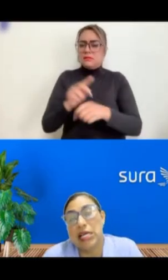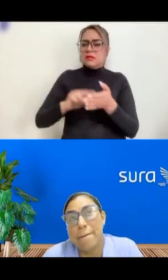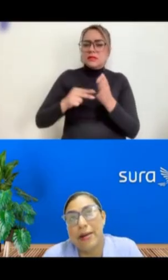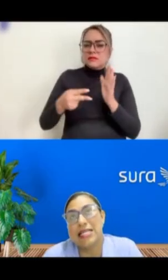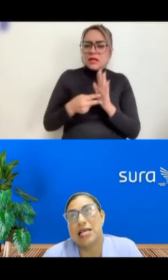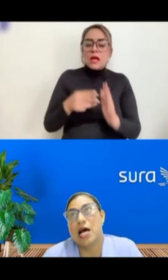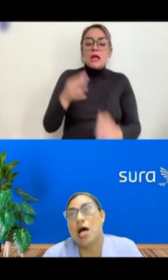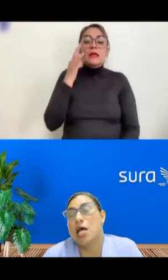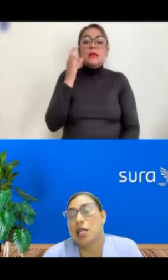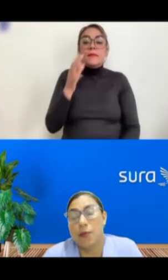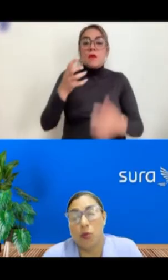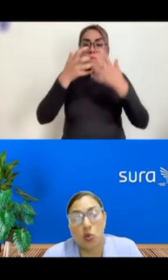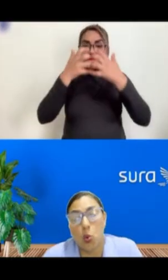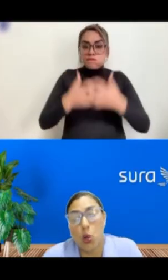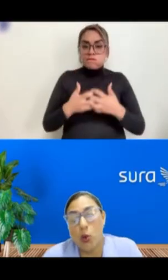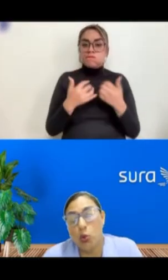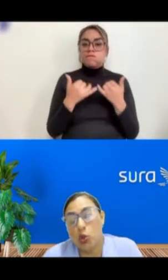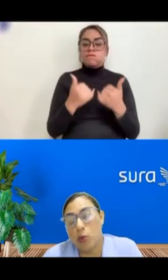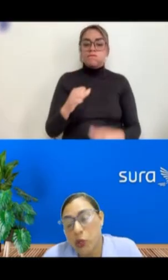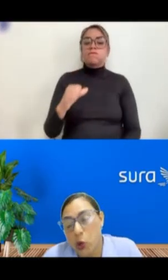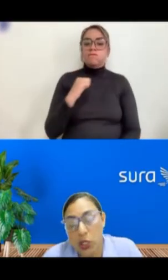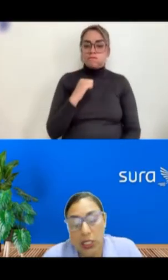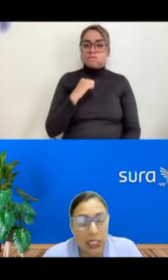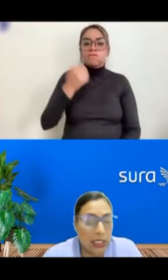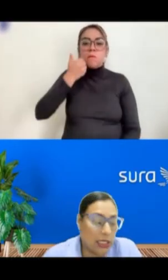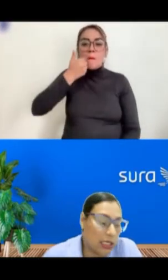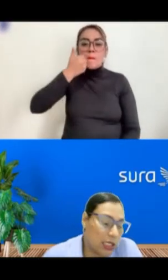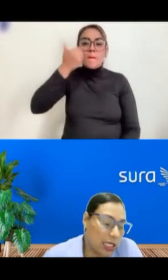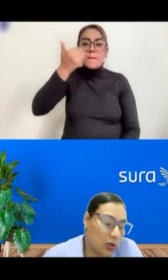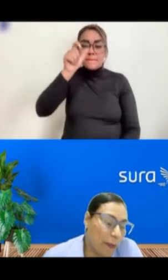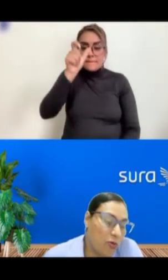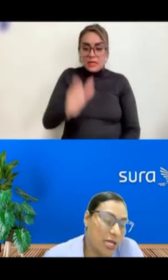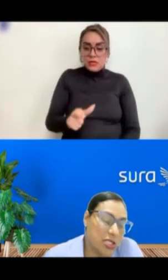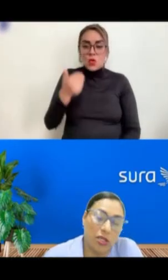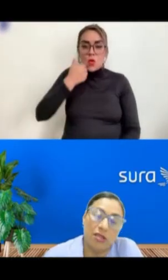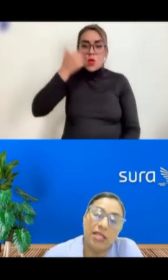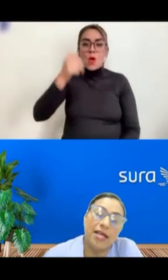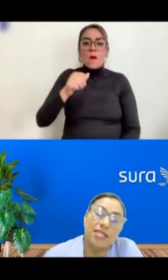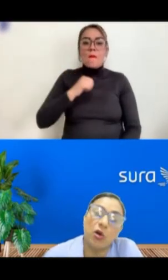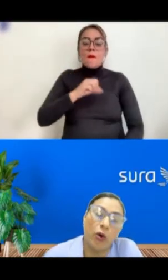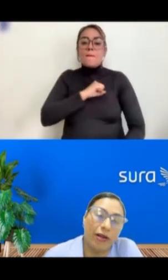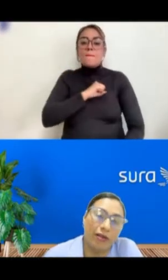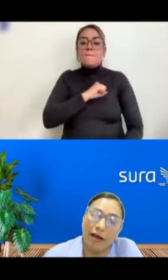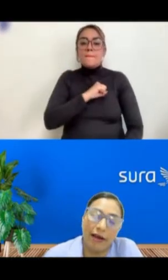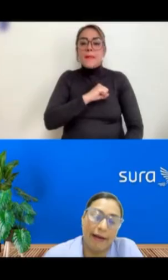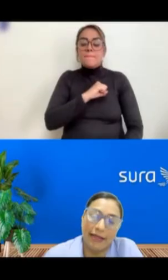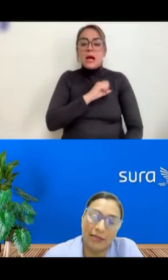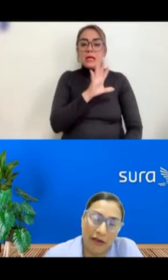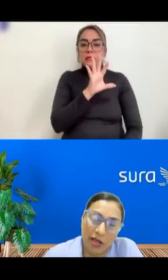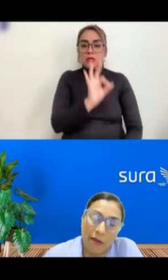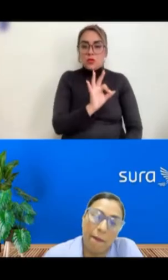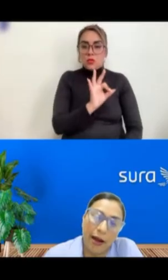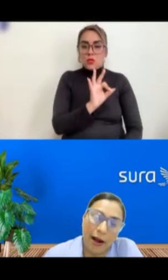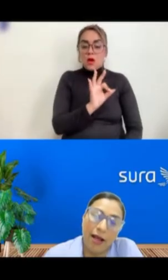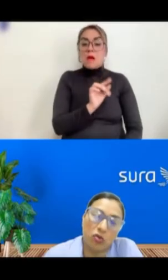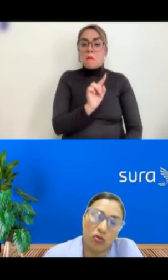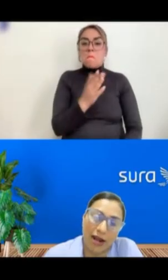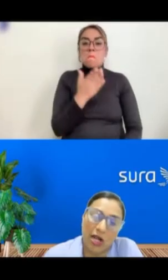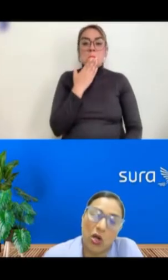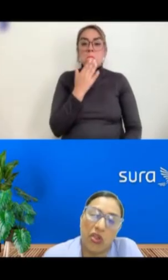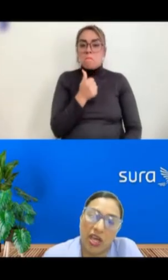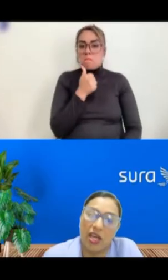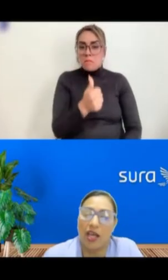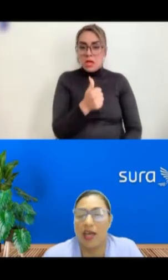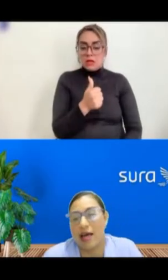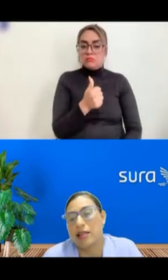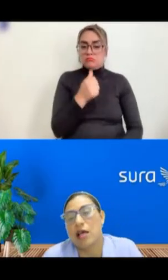pronto en la empresa tenemos un adulto mayor que tiene unas pulsaciones de 50, está bien para